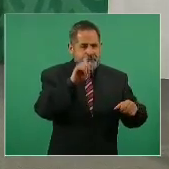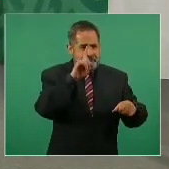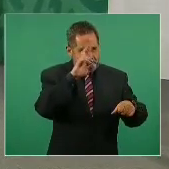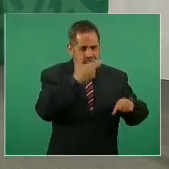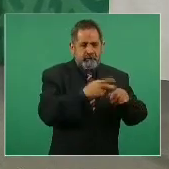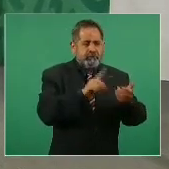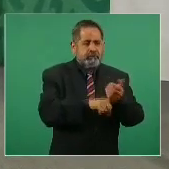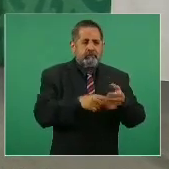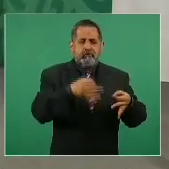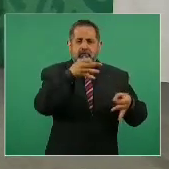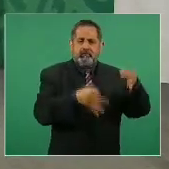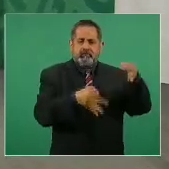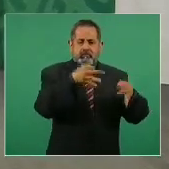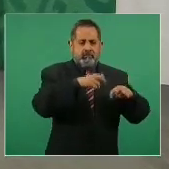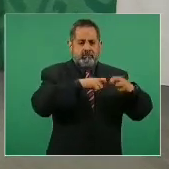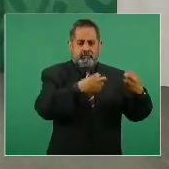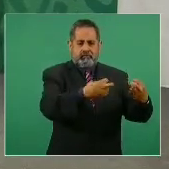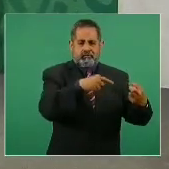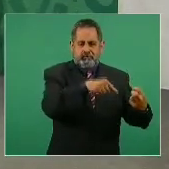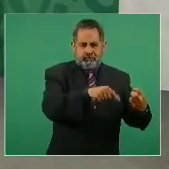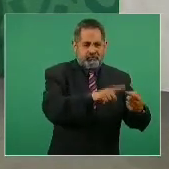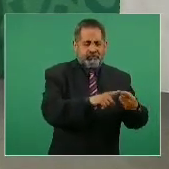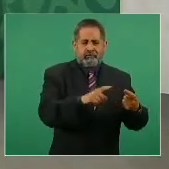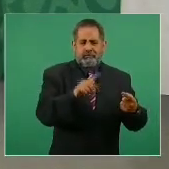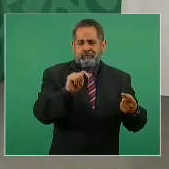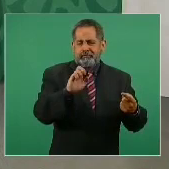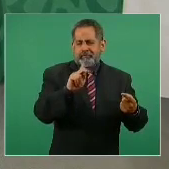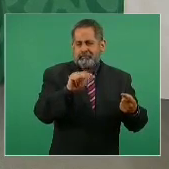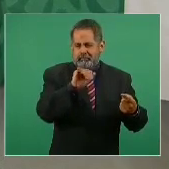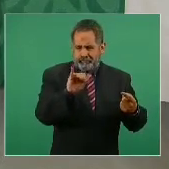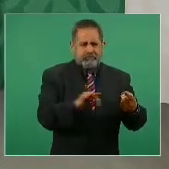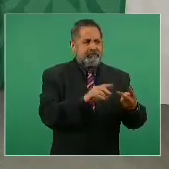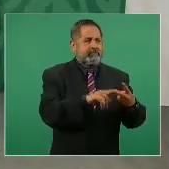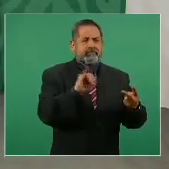o los magistrados del Tribunal Electoral, los consejeros del INE